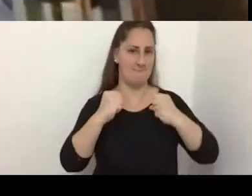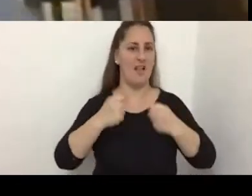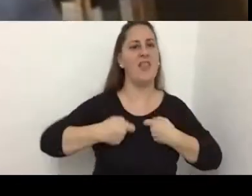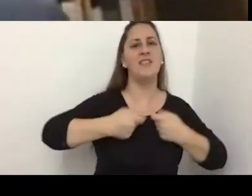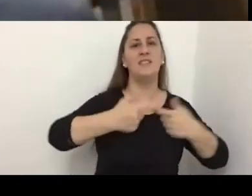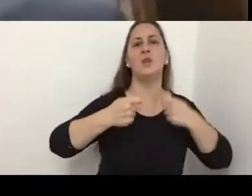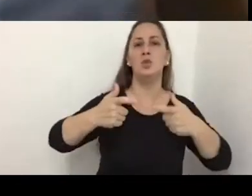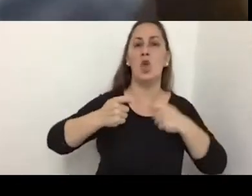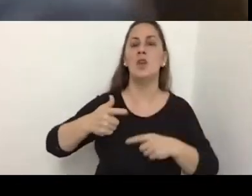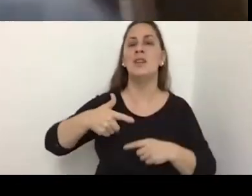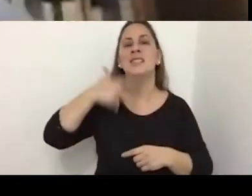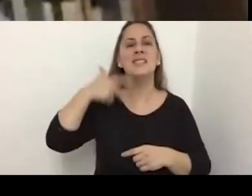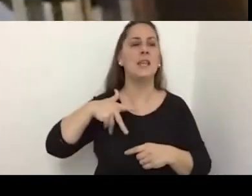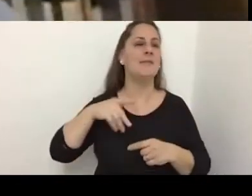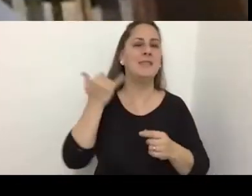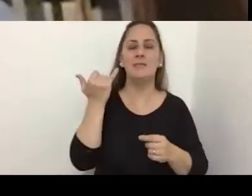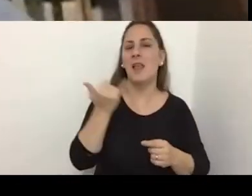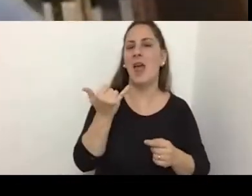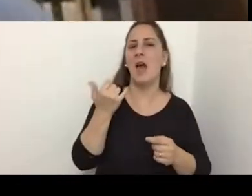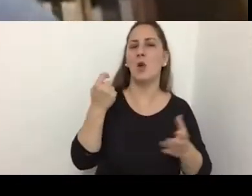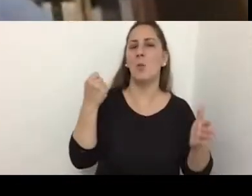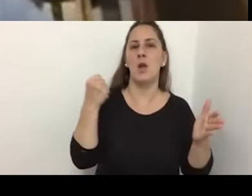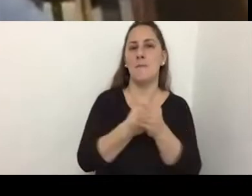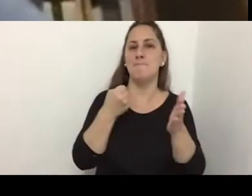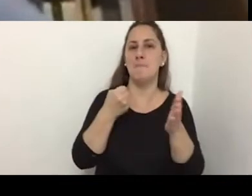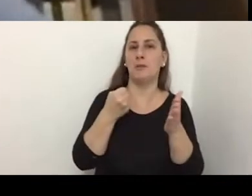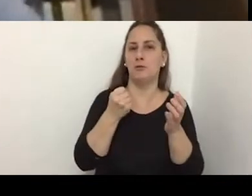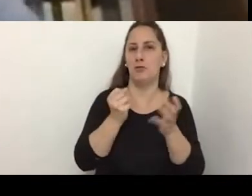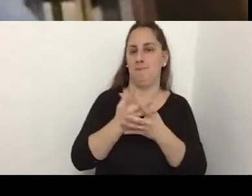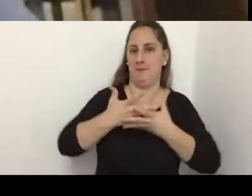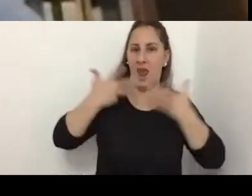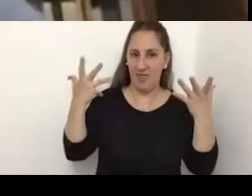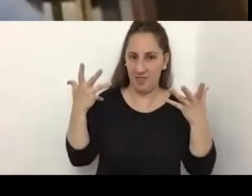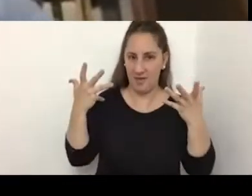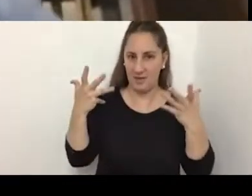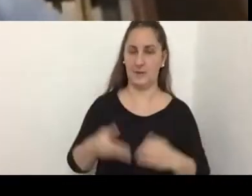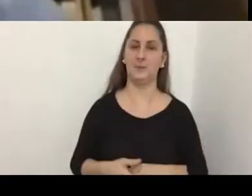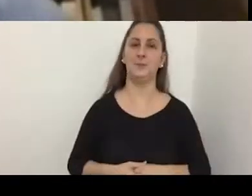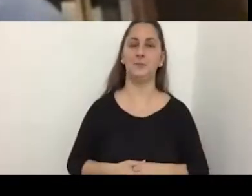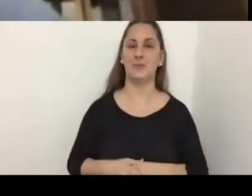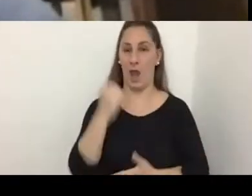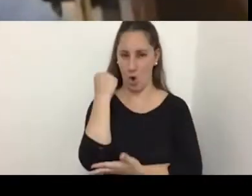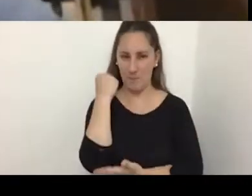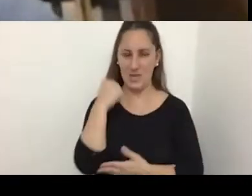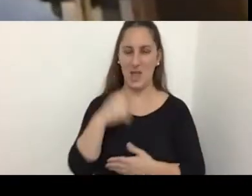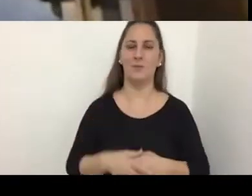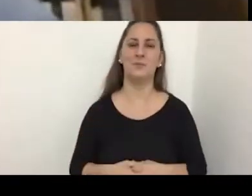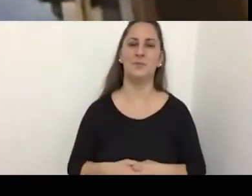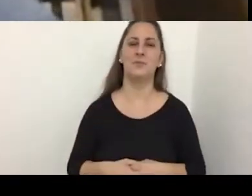tener impactos macroeconómicos. Y ahí, bueno, y ahí es donde yo